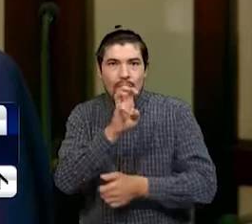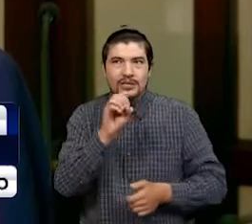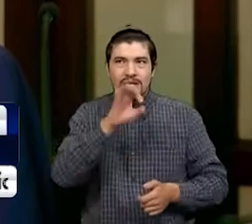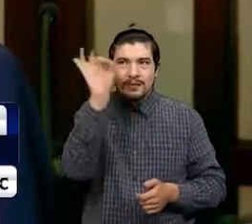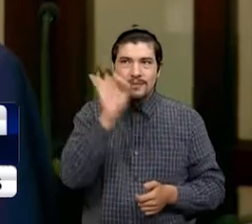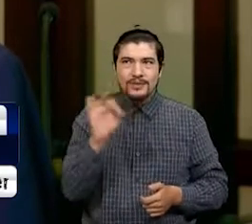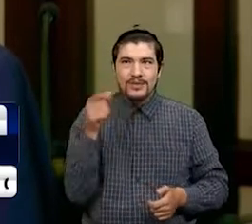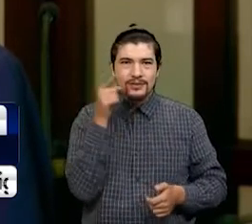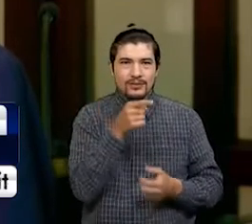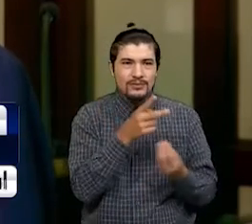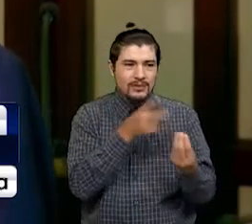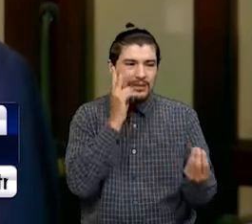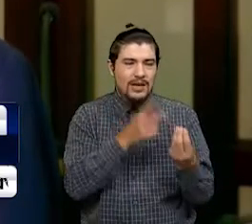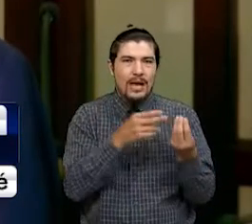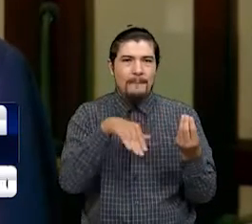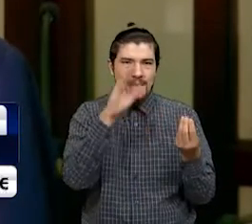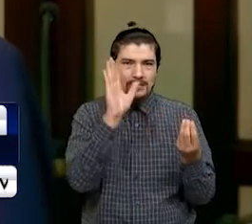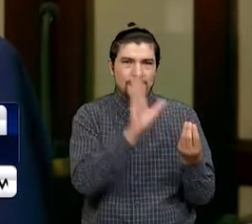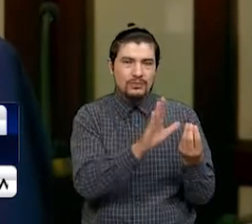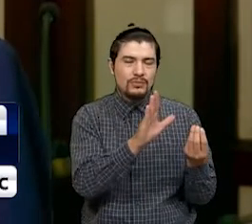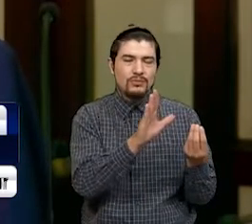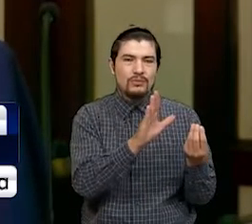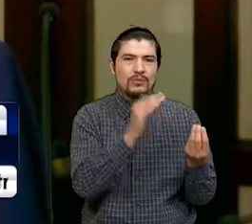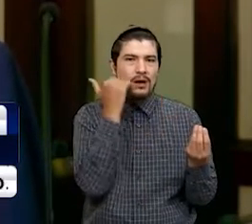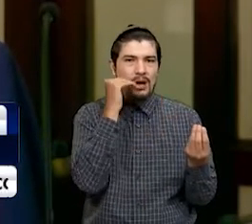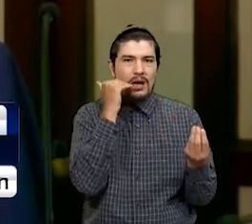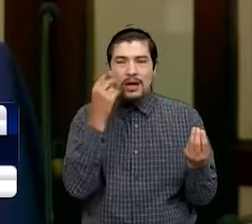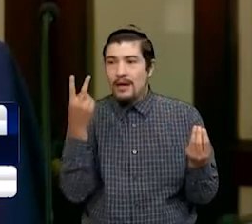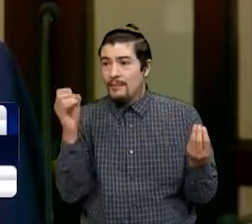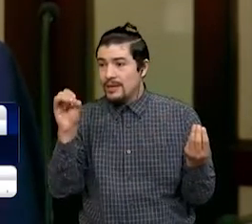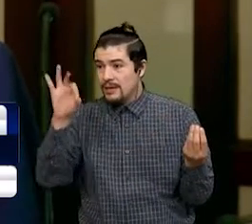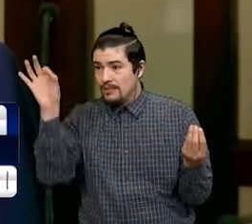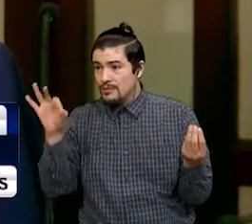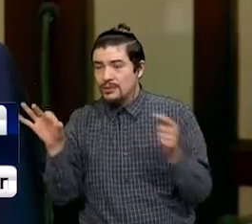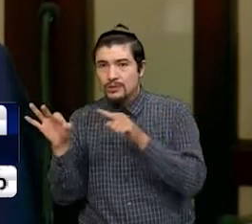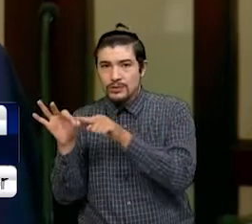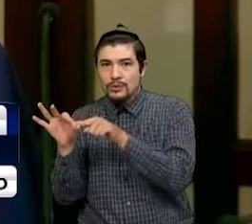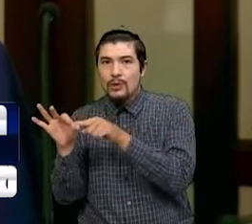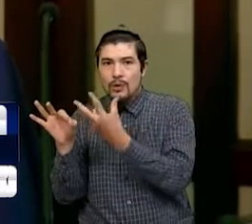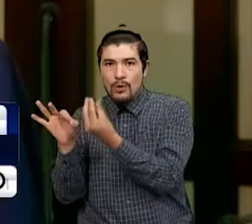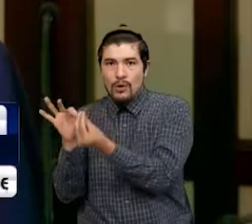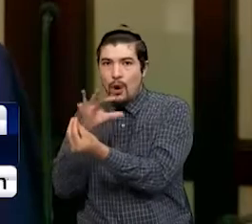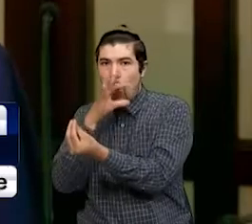trata son mujeres, el 20% son hombres.